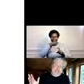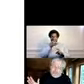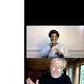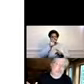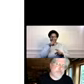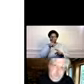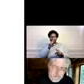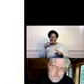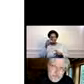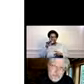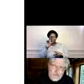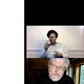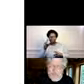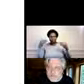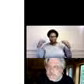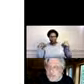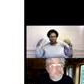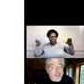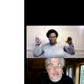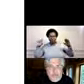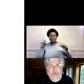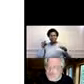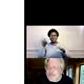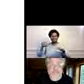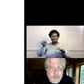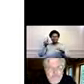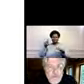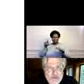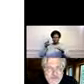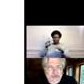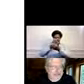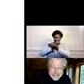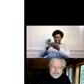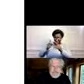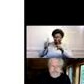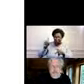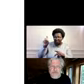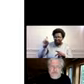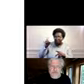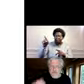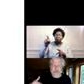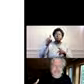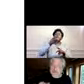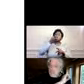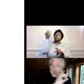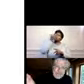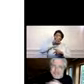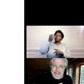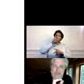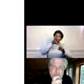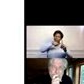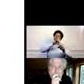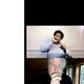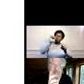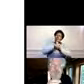será que esos profesionales de soporte directo, será que son héroes, santos, ángeles? Bueno,